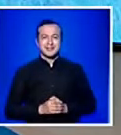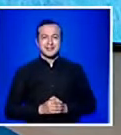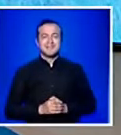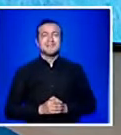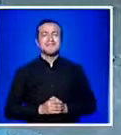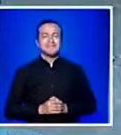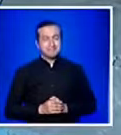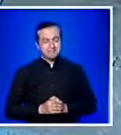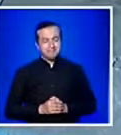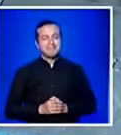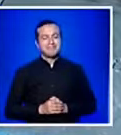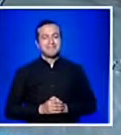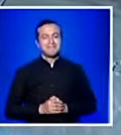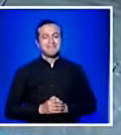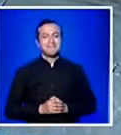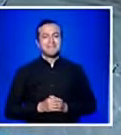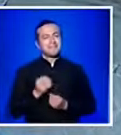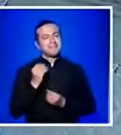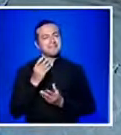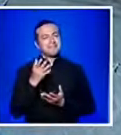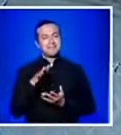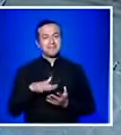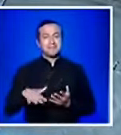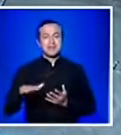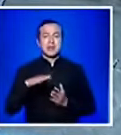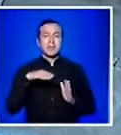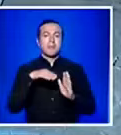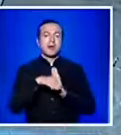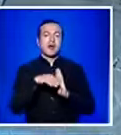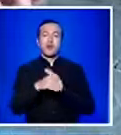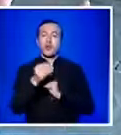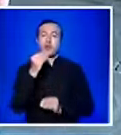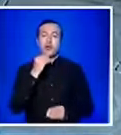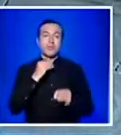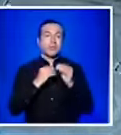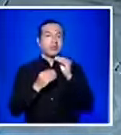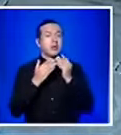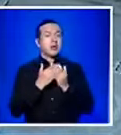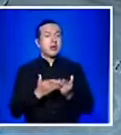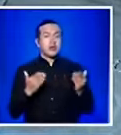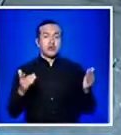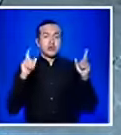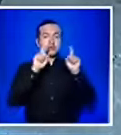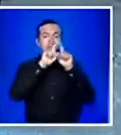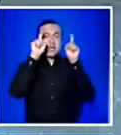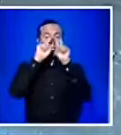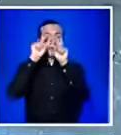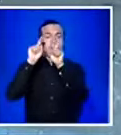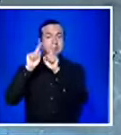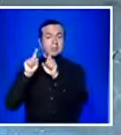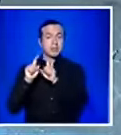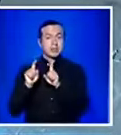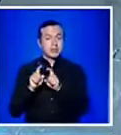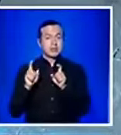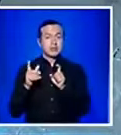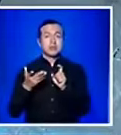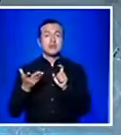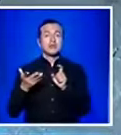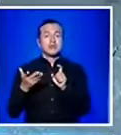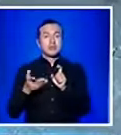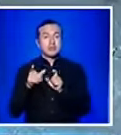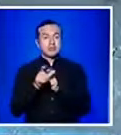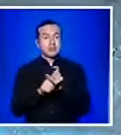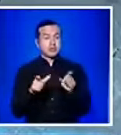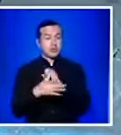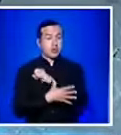Así es, Alejandra. Bueno, primero contarles que acá en el Banco de Alimentos pues llegan productos de varias empresas y sobre todo de aquí se abastece a personas